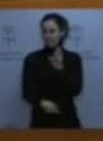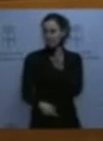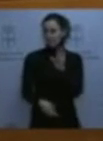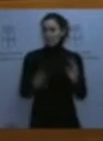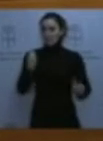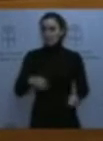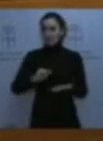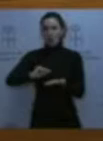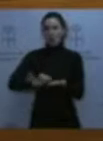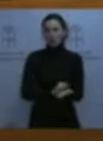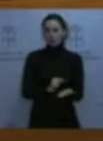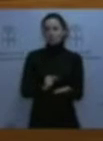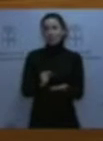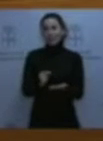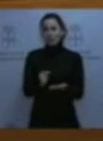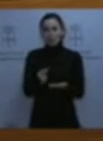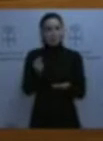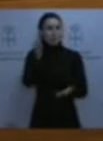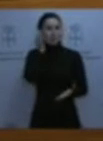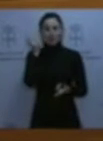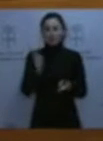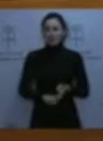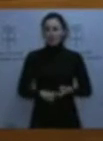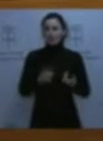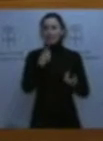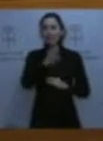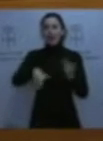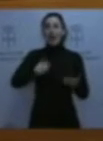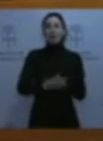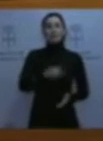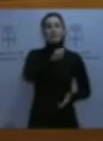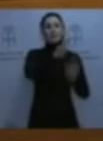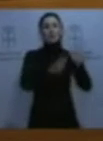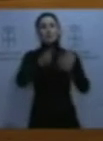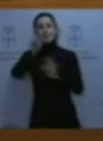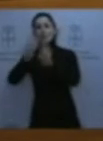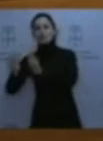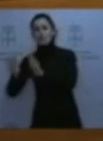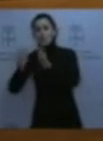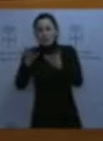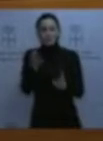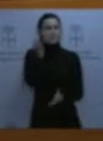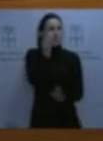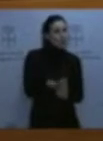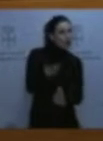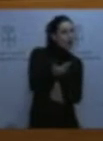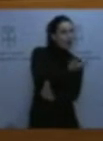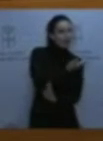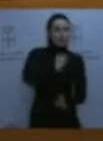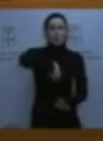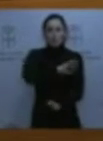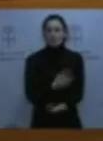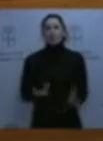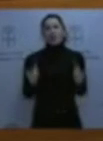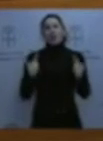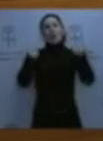para contratar de las mujeres casadas se prolongó hasta 1978. Las mujeres que nos precedieron, que sufrieron e